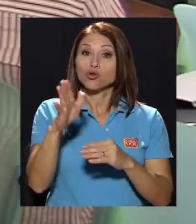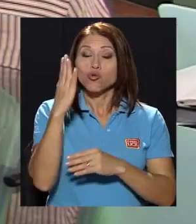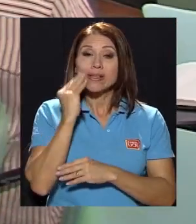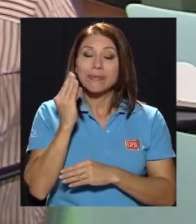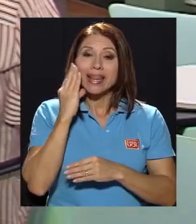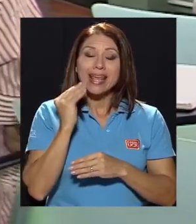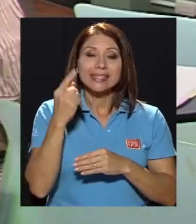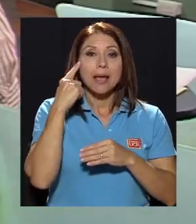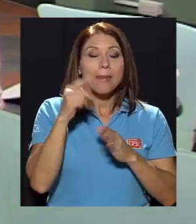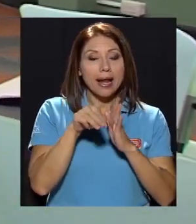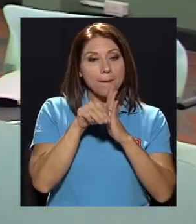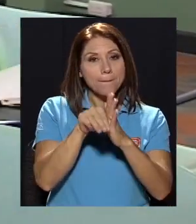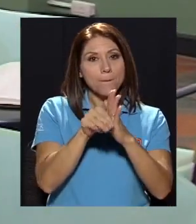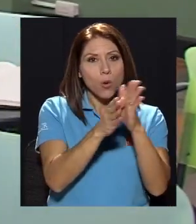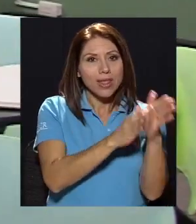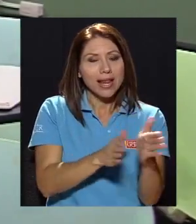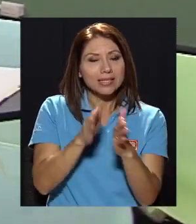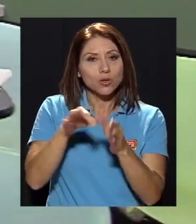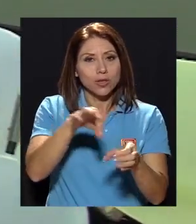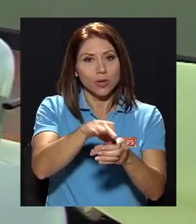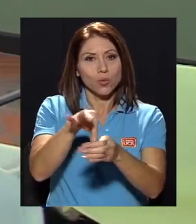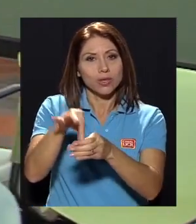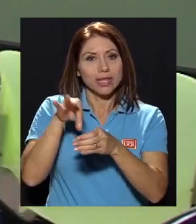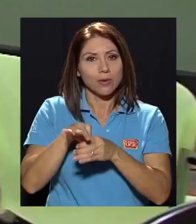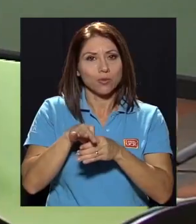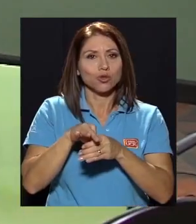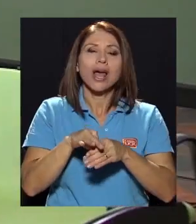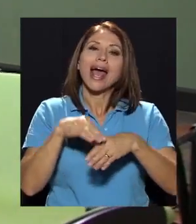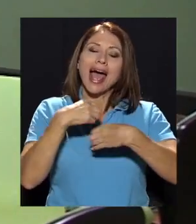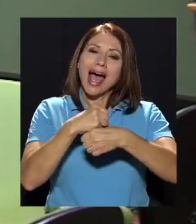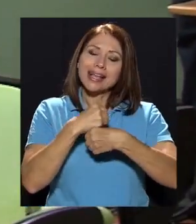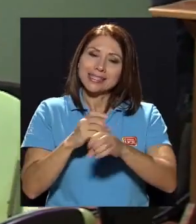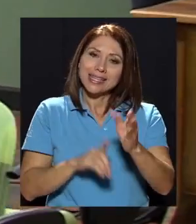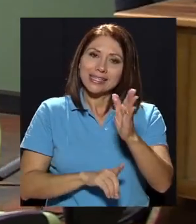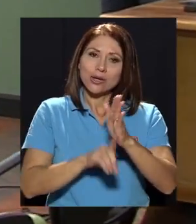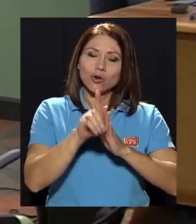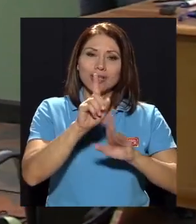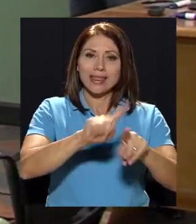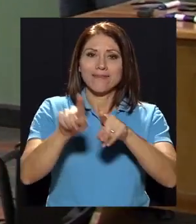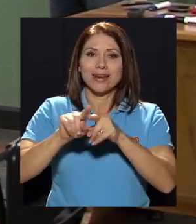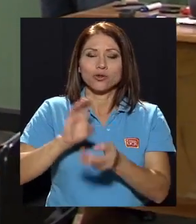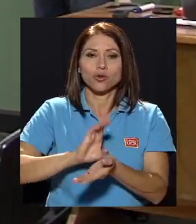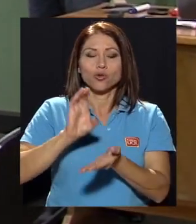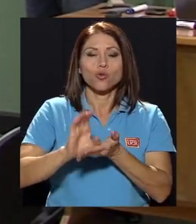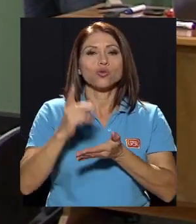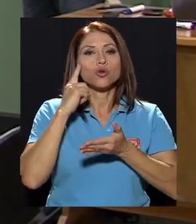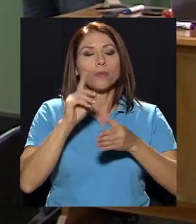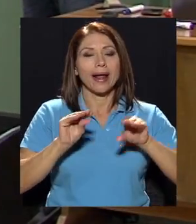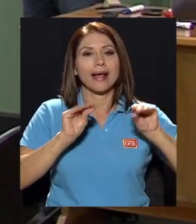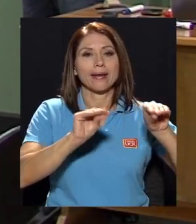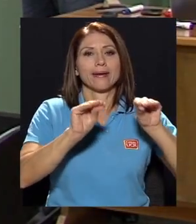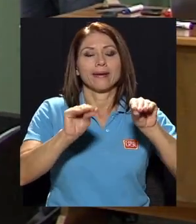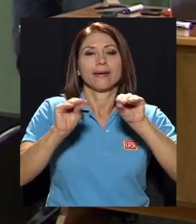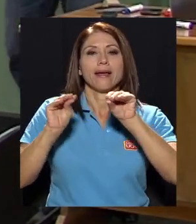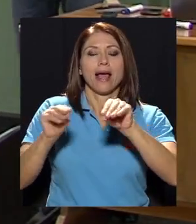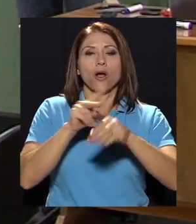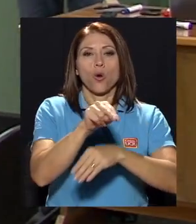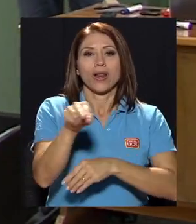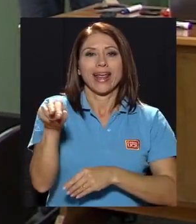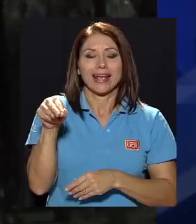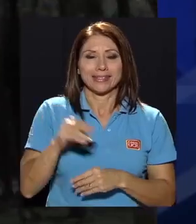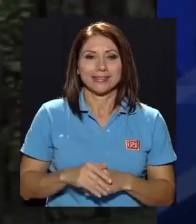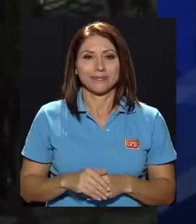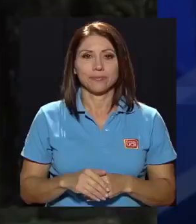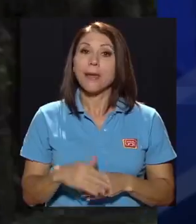modelación de cultivos lo lleva a desarrollar diversos cursos para instruir a sus colegas. Me gustó mucho esa